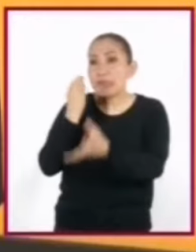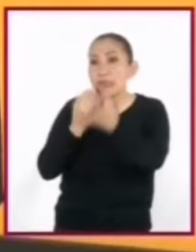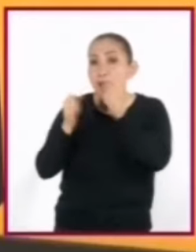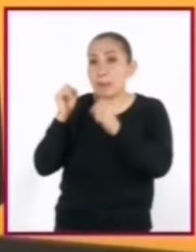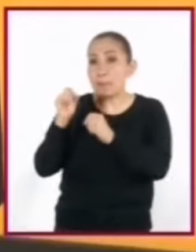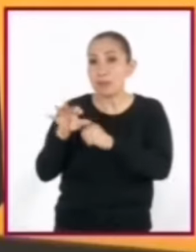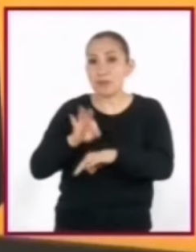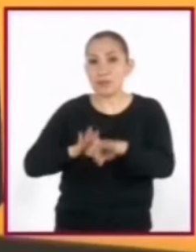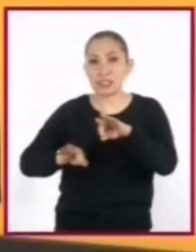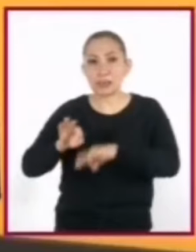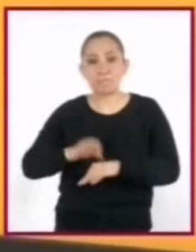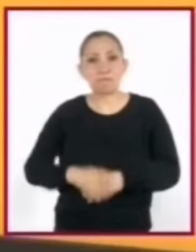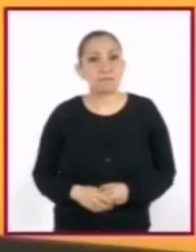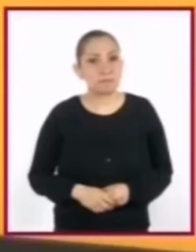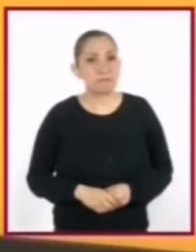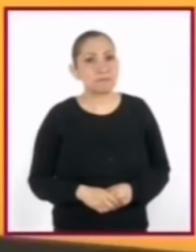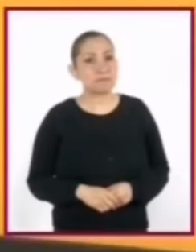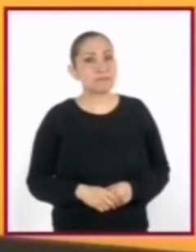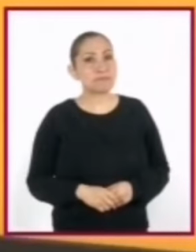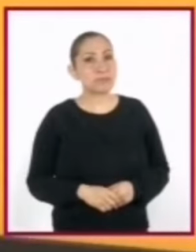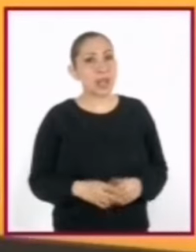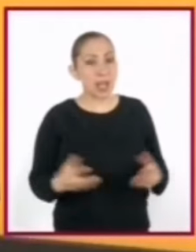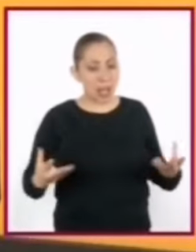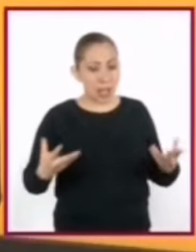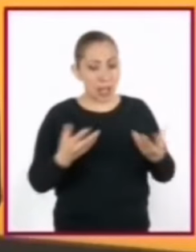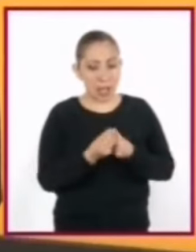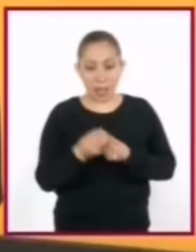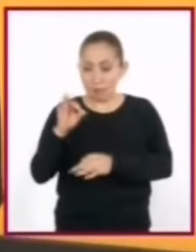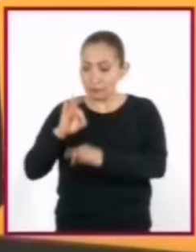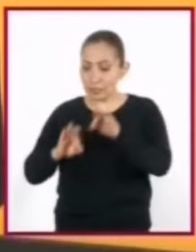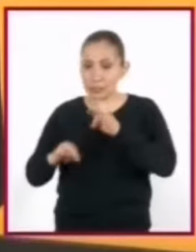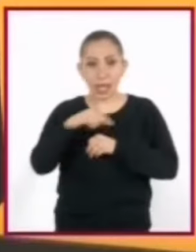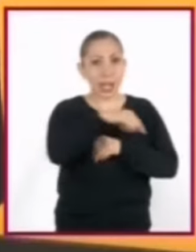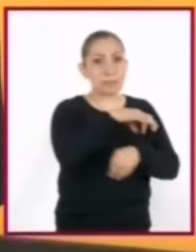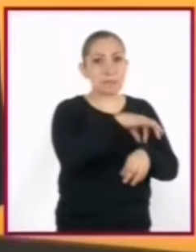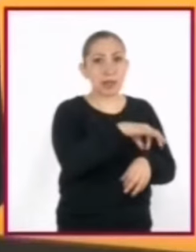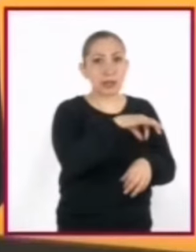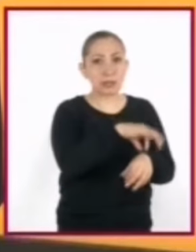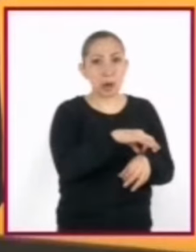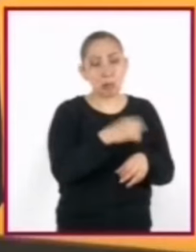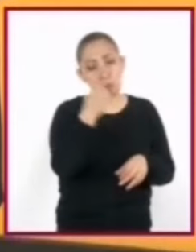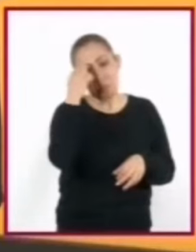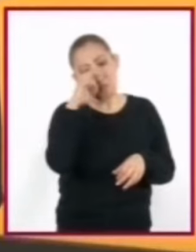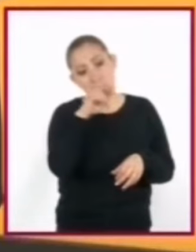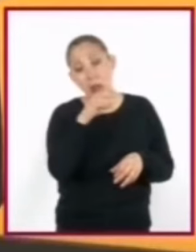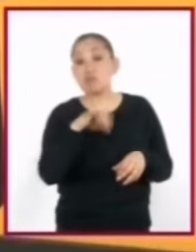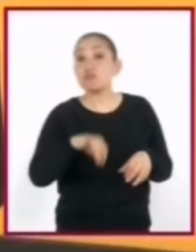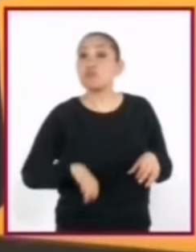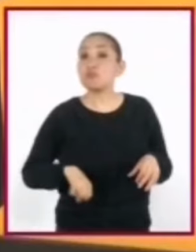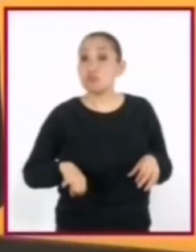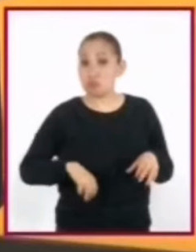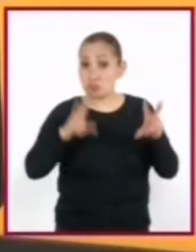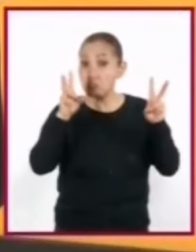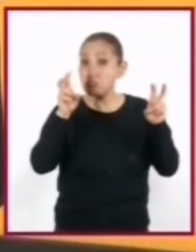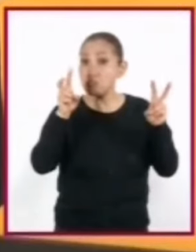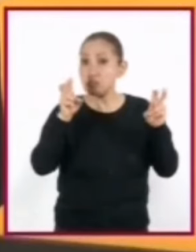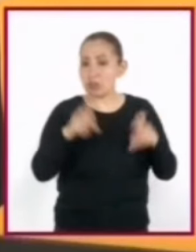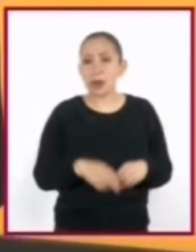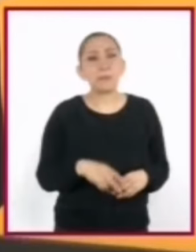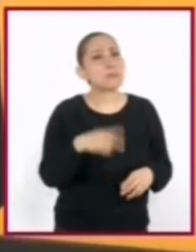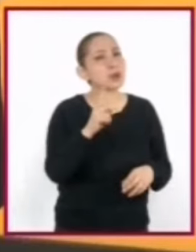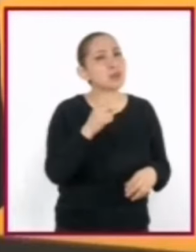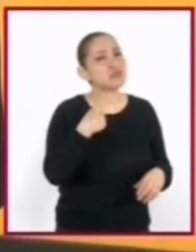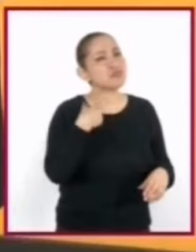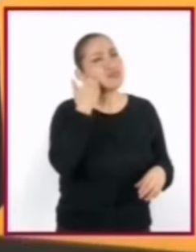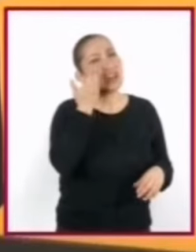a través de la física. La combinación de la física con la medicina me parece un tema bastante interesante, pero